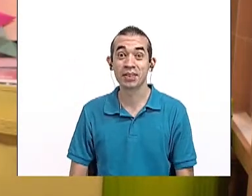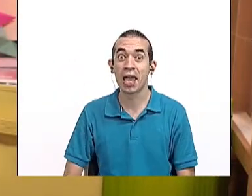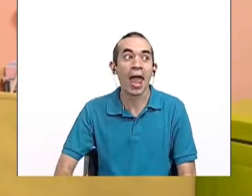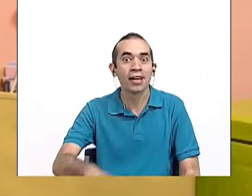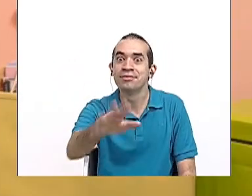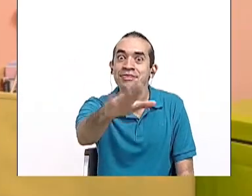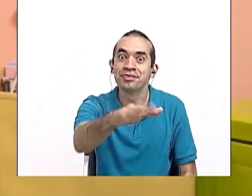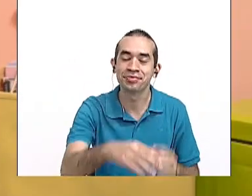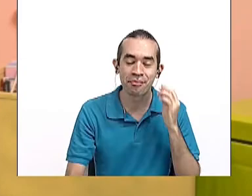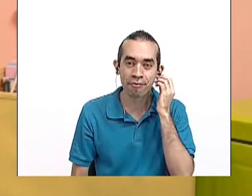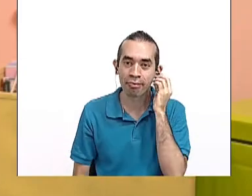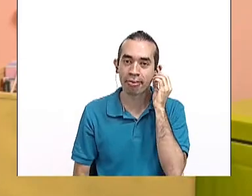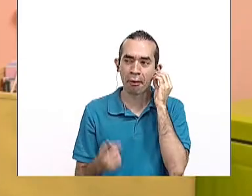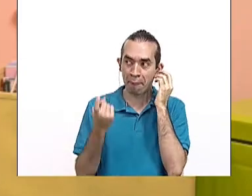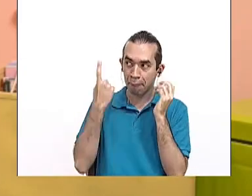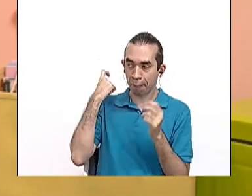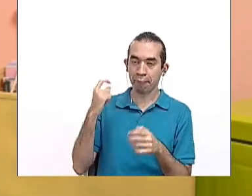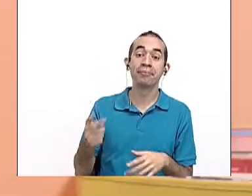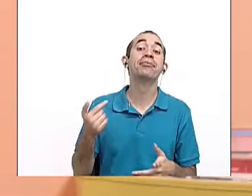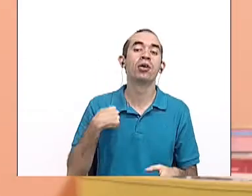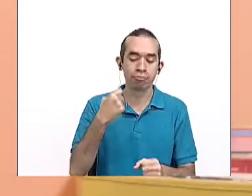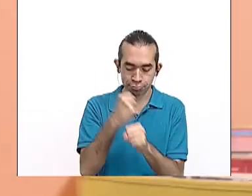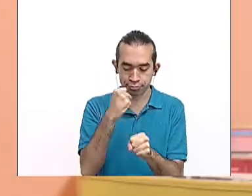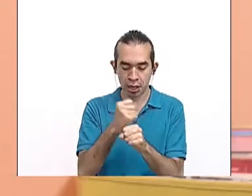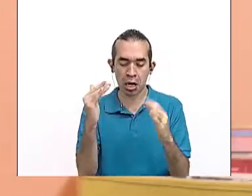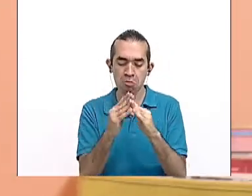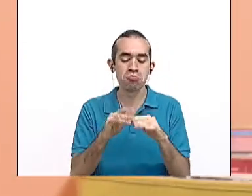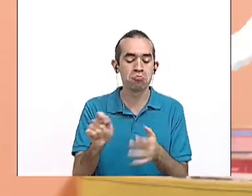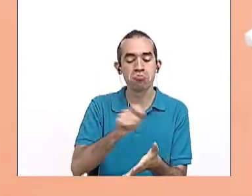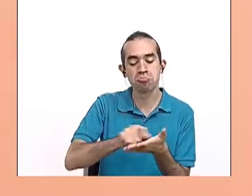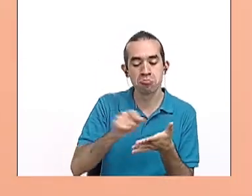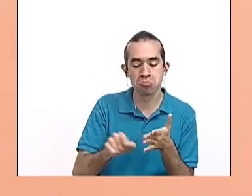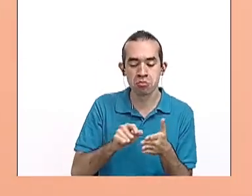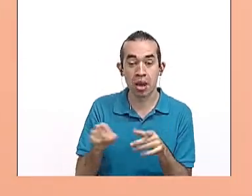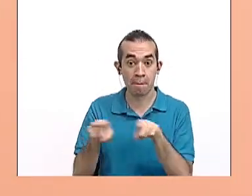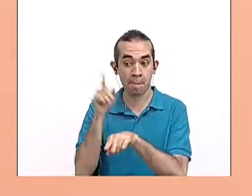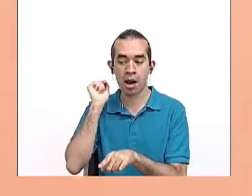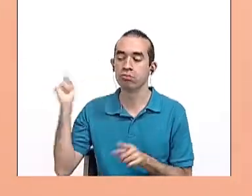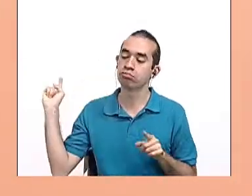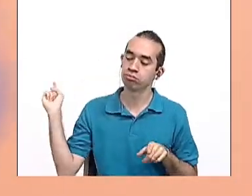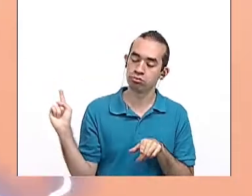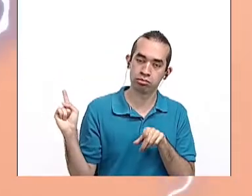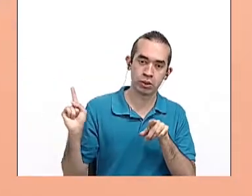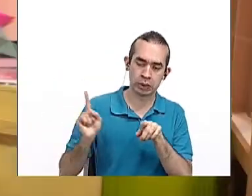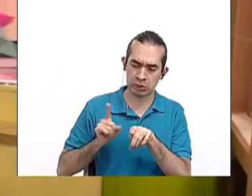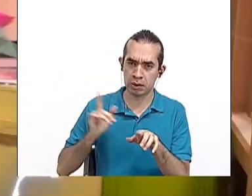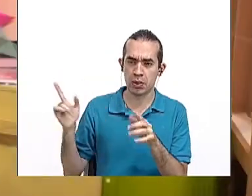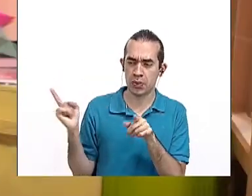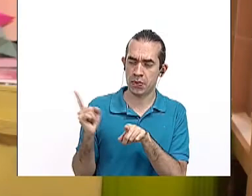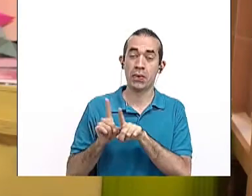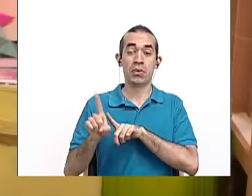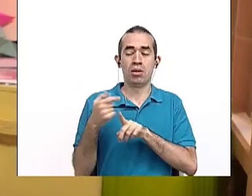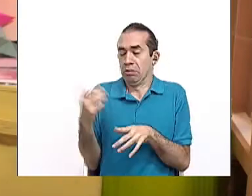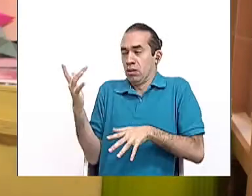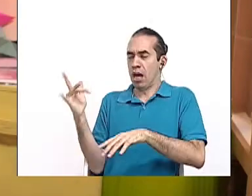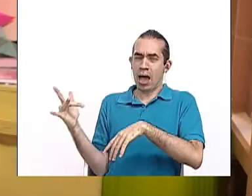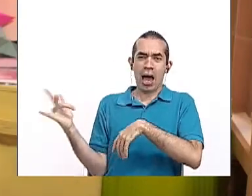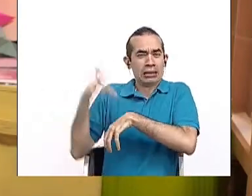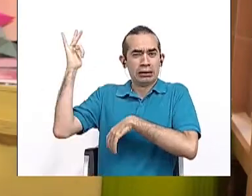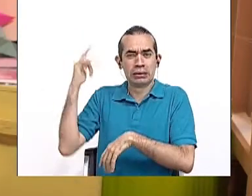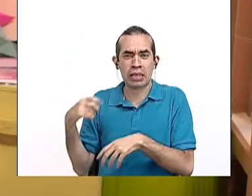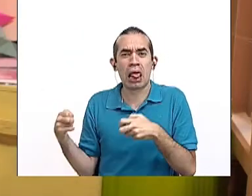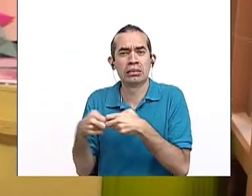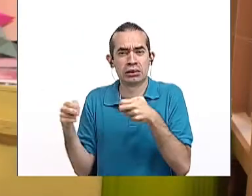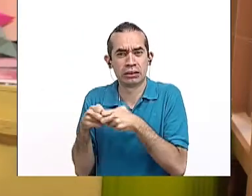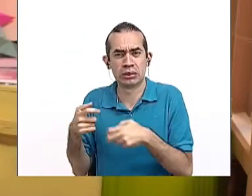Hey, hace unos días atrás estaba haciendo la tarea y en eso pasó mi hermana y me rozó y ¡zas! Me jaló y yo hasta que salté donde sentí